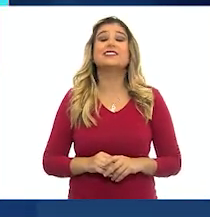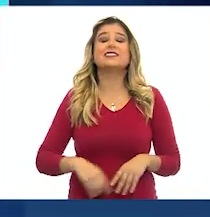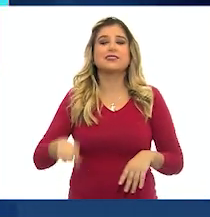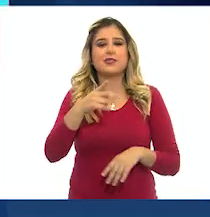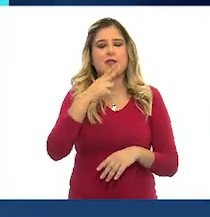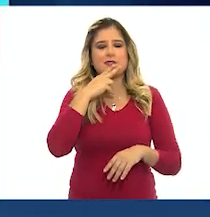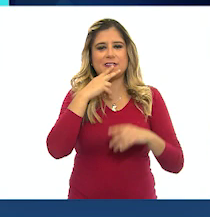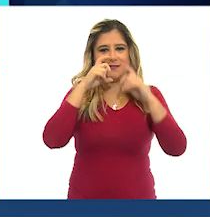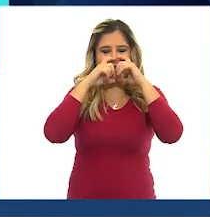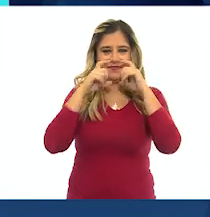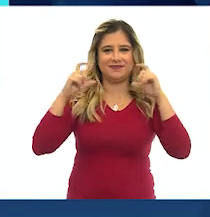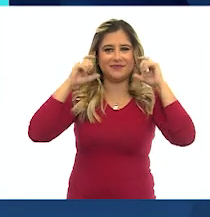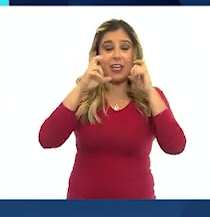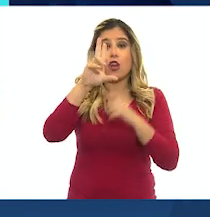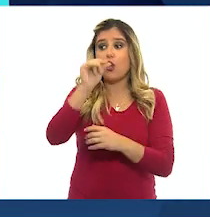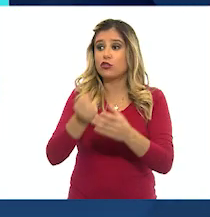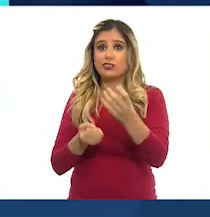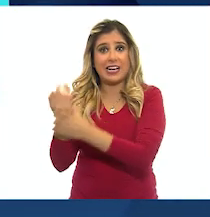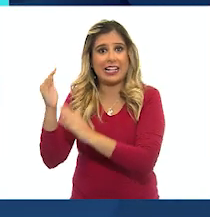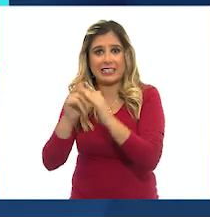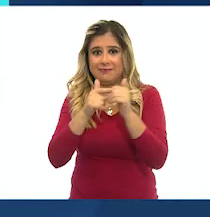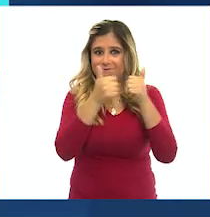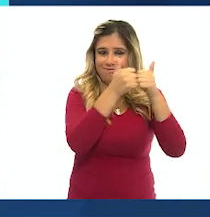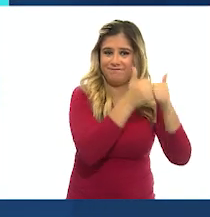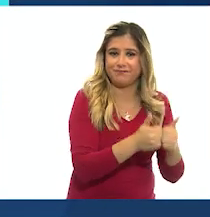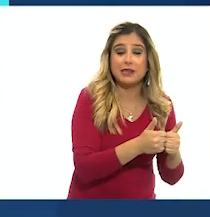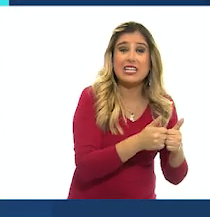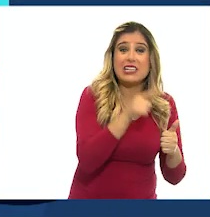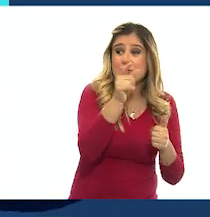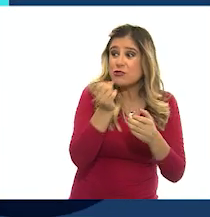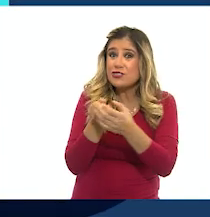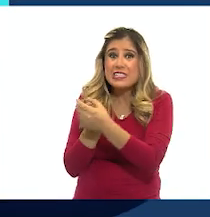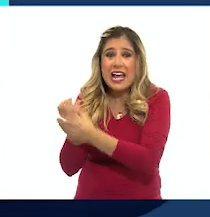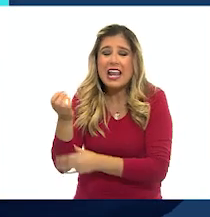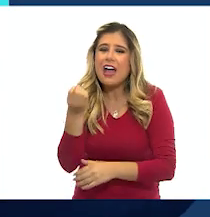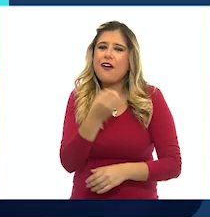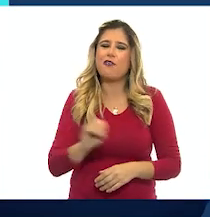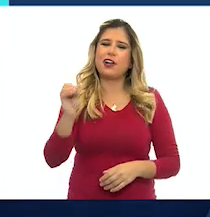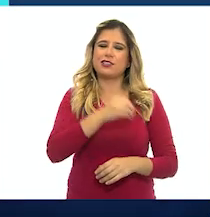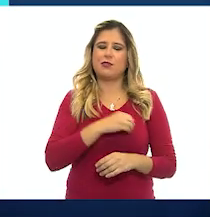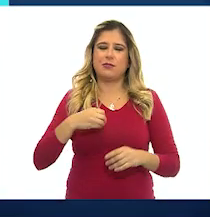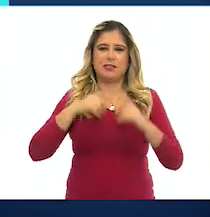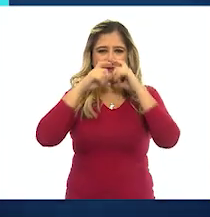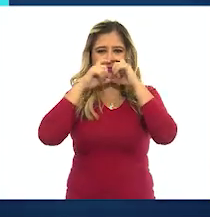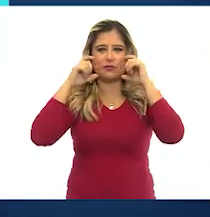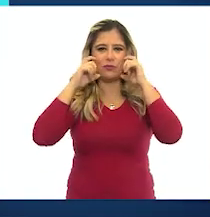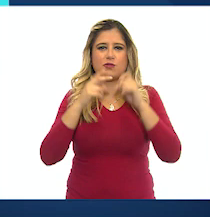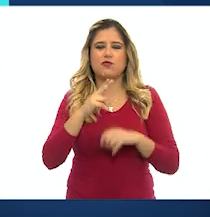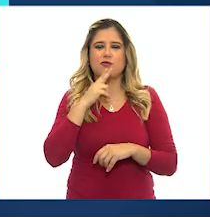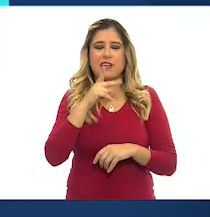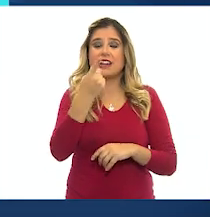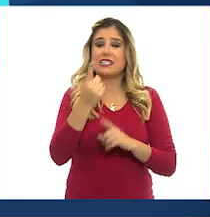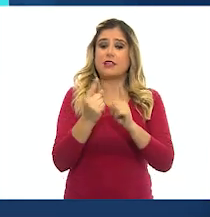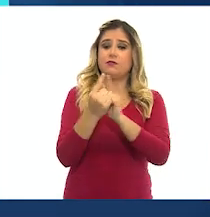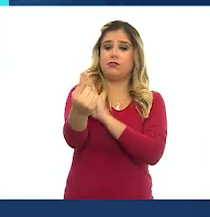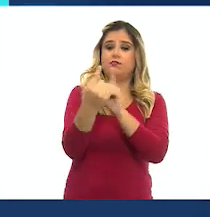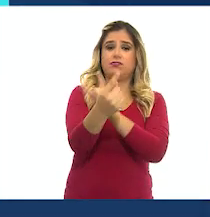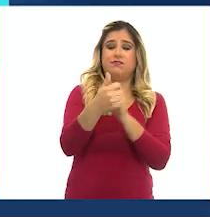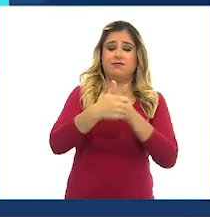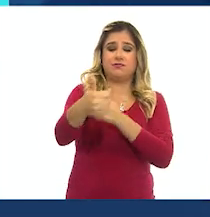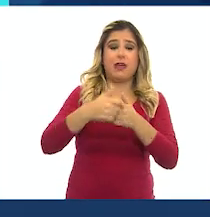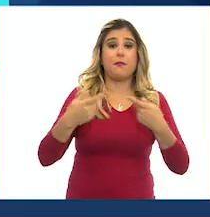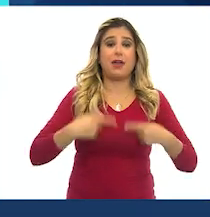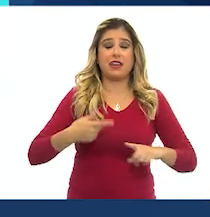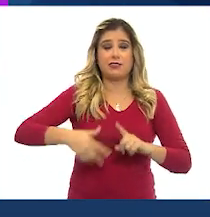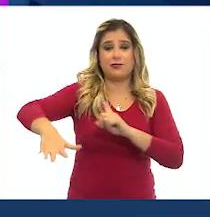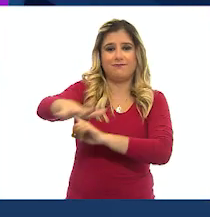Utiliza cubrebocas, no salgas de casa. Si tienes que hacerlo, recuerda que es obligatorio utilizarlo. Mantén una distancia mínima de 1,5